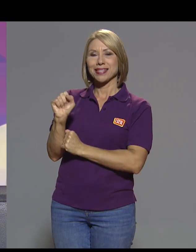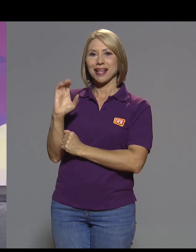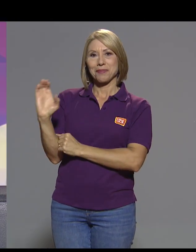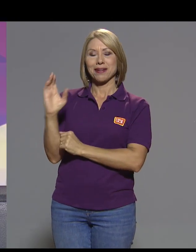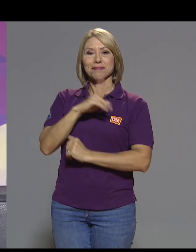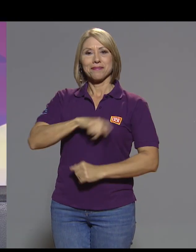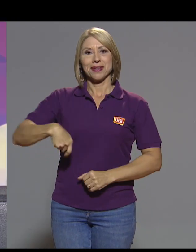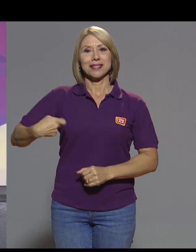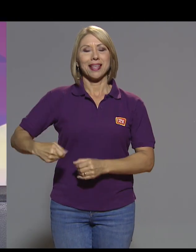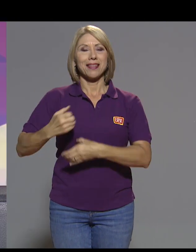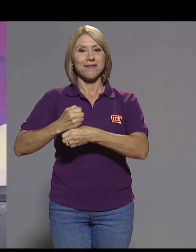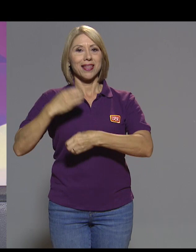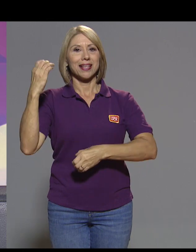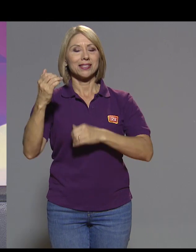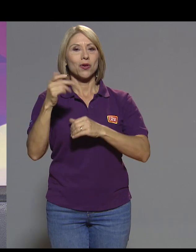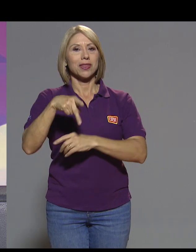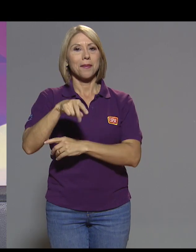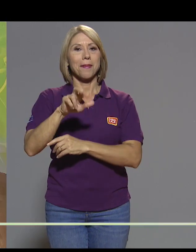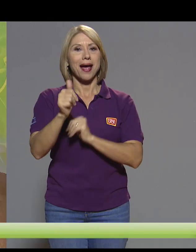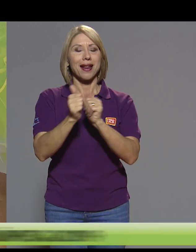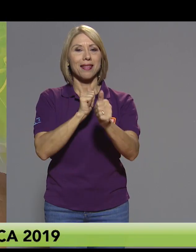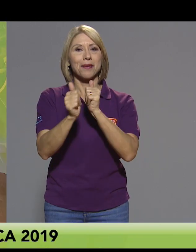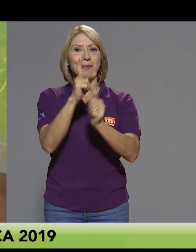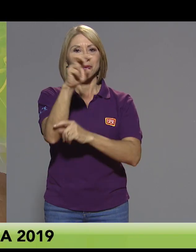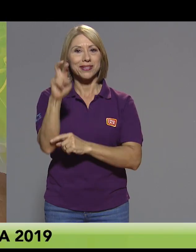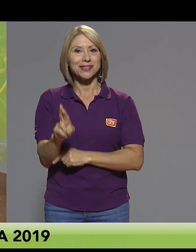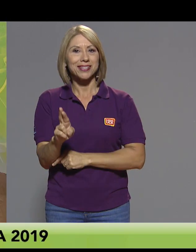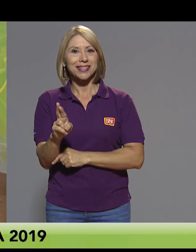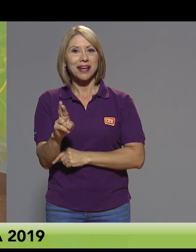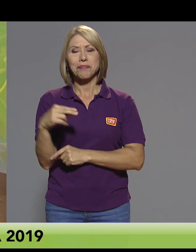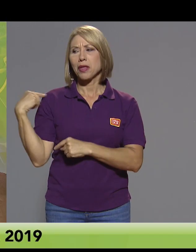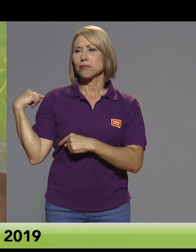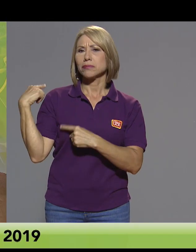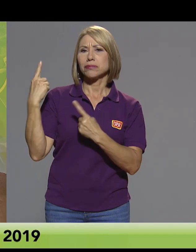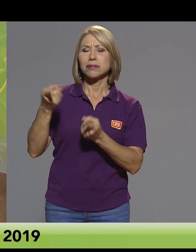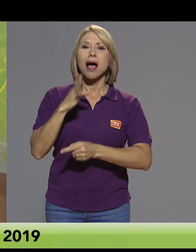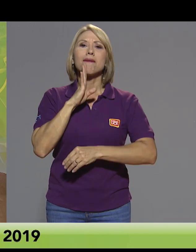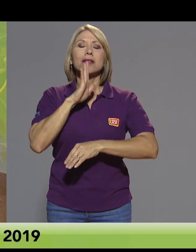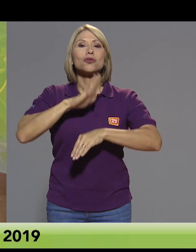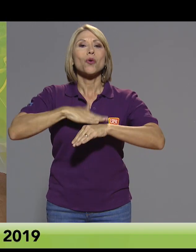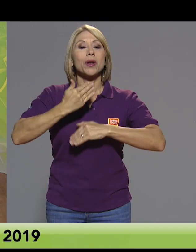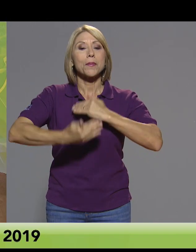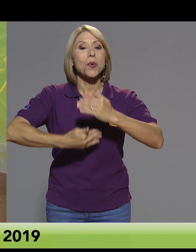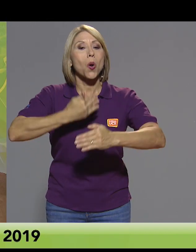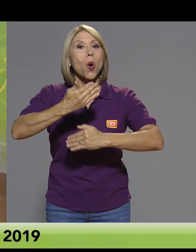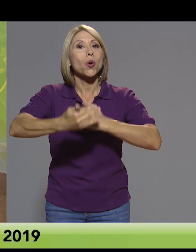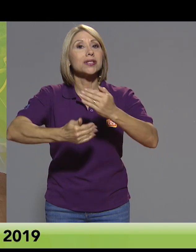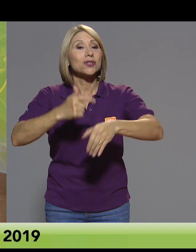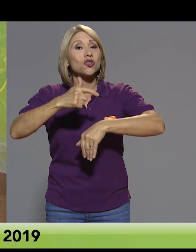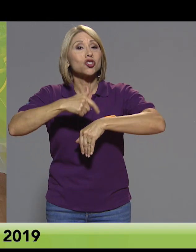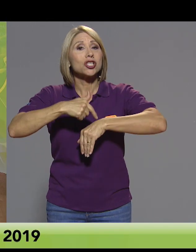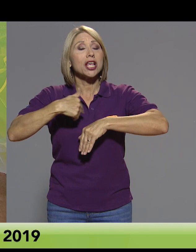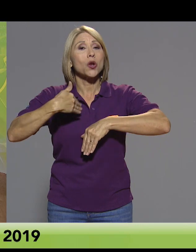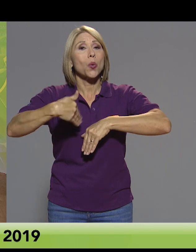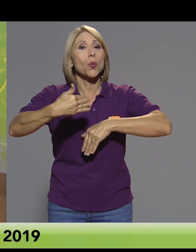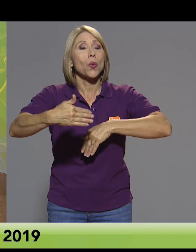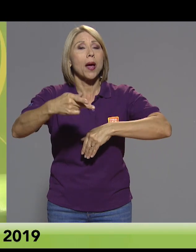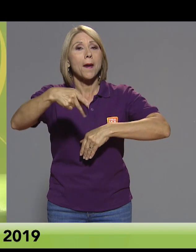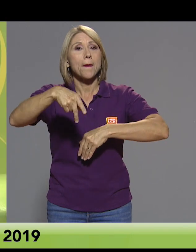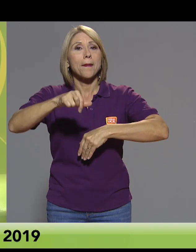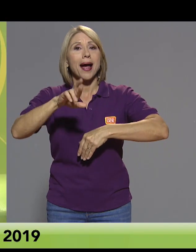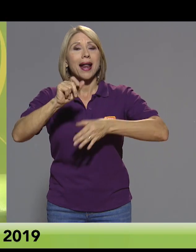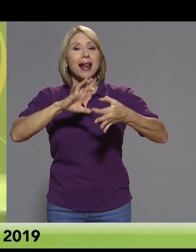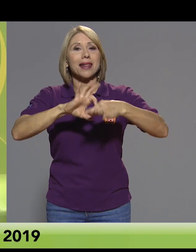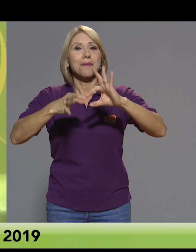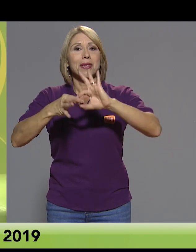presidente de la federación de para deportes de costa rica y hemos venido hablando sobre este proceso del ciclo paralímpico verdad que es el